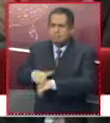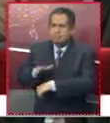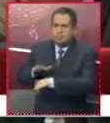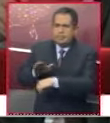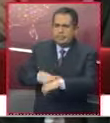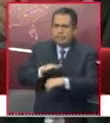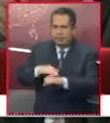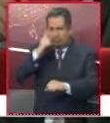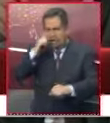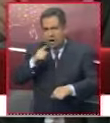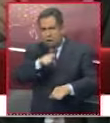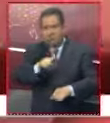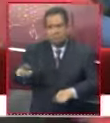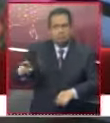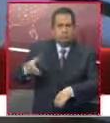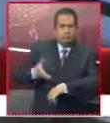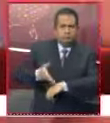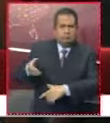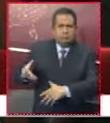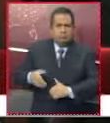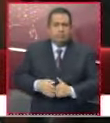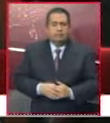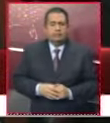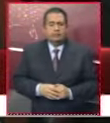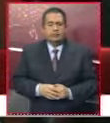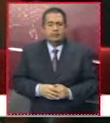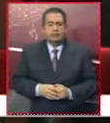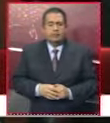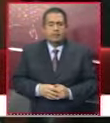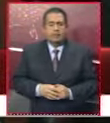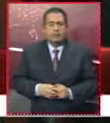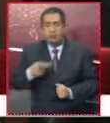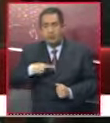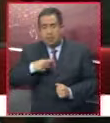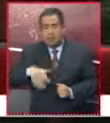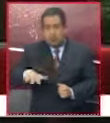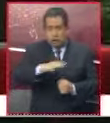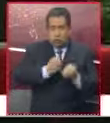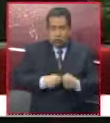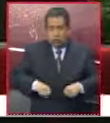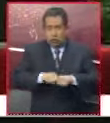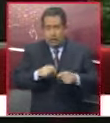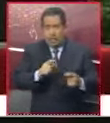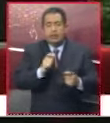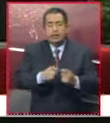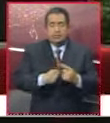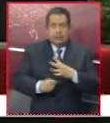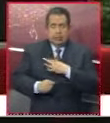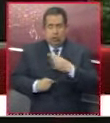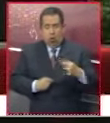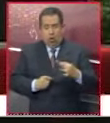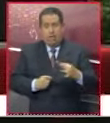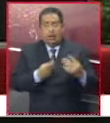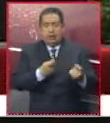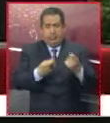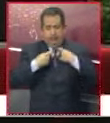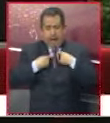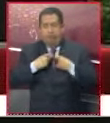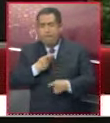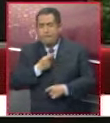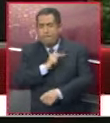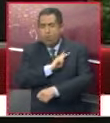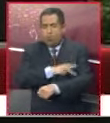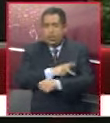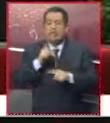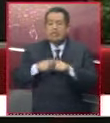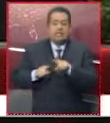que determinen lo conducente. La sociedad otorga el poder y la representación. La sociedad tiene